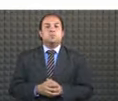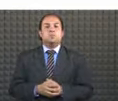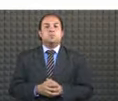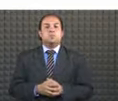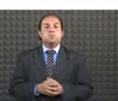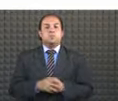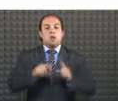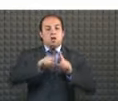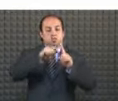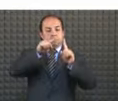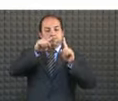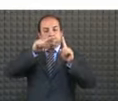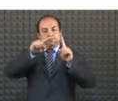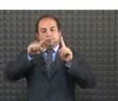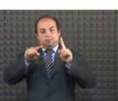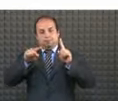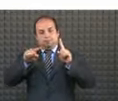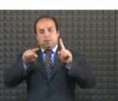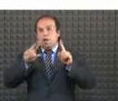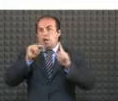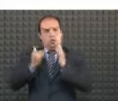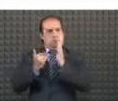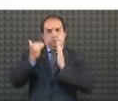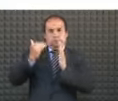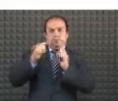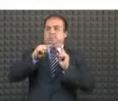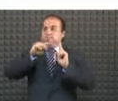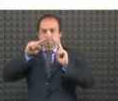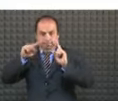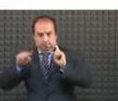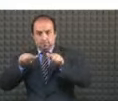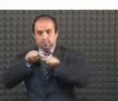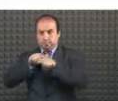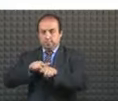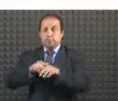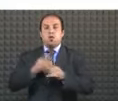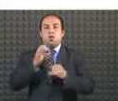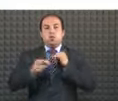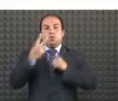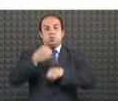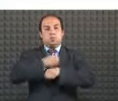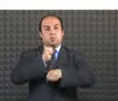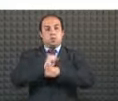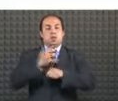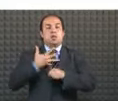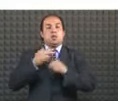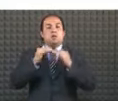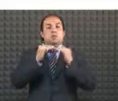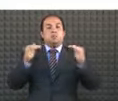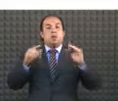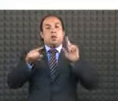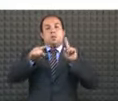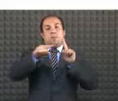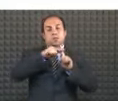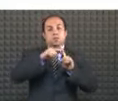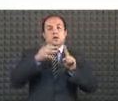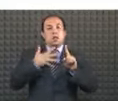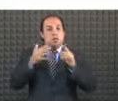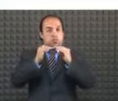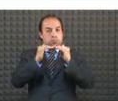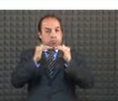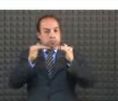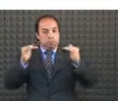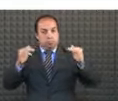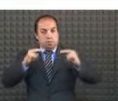dejado de crecer en las últimas 2 semanas. Creo que esto hace 2 semanas justo les mencionamos que veíamos por primera vez estabilidad en la positividad, y se ha mantenido en